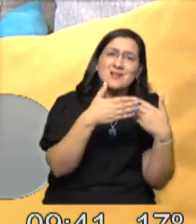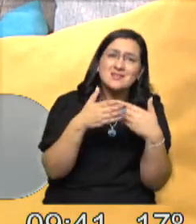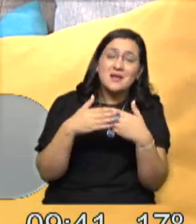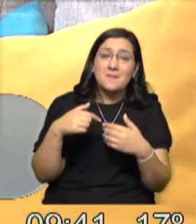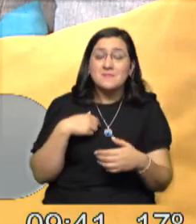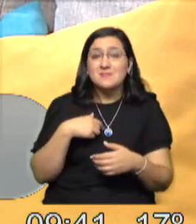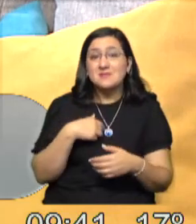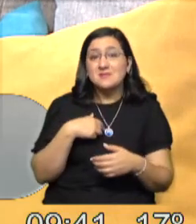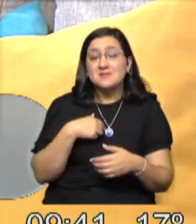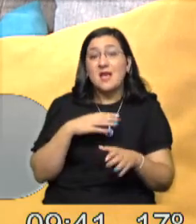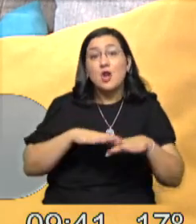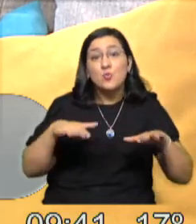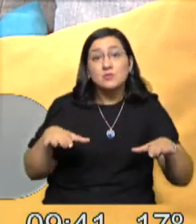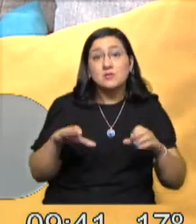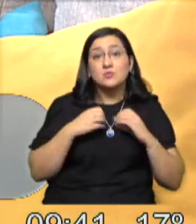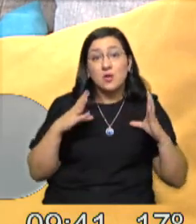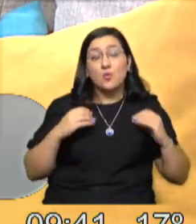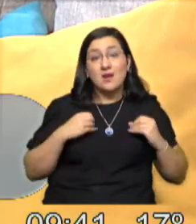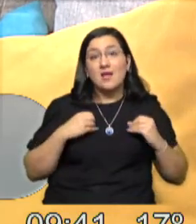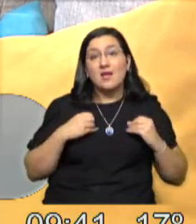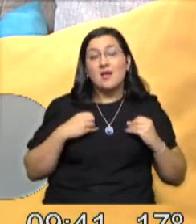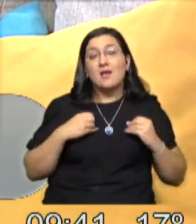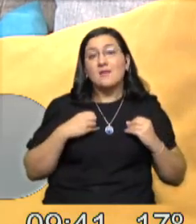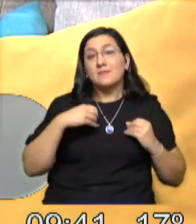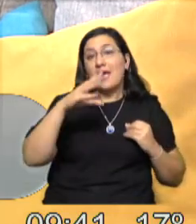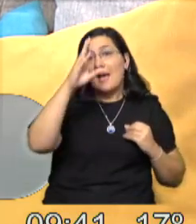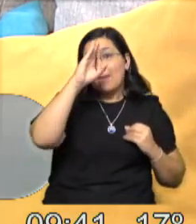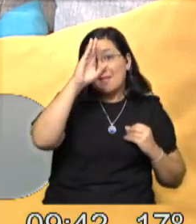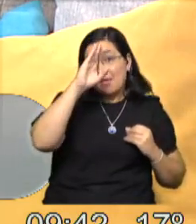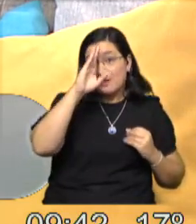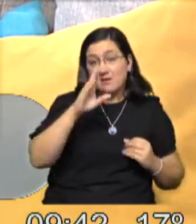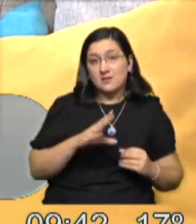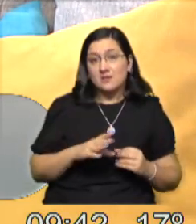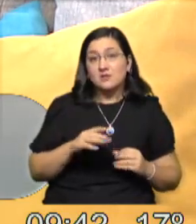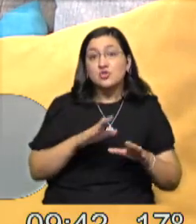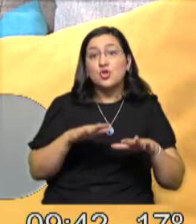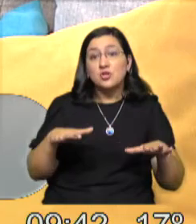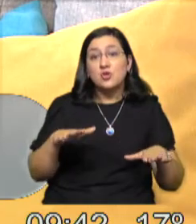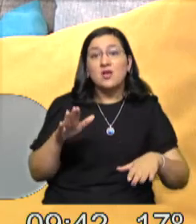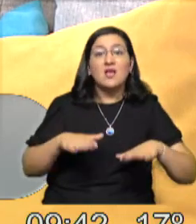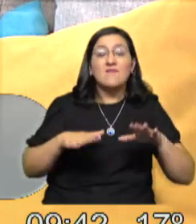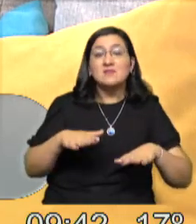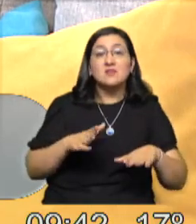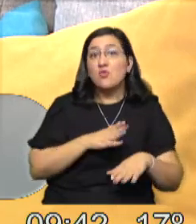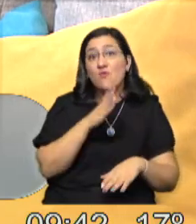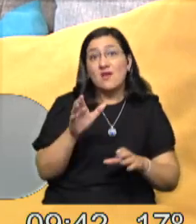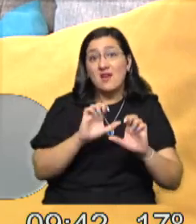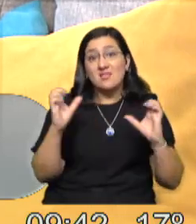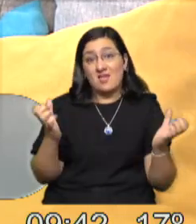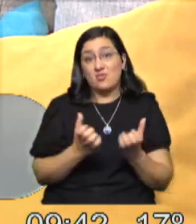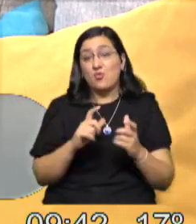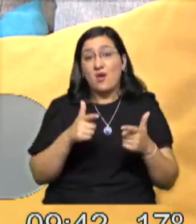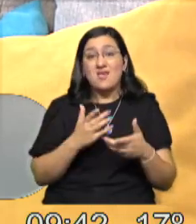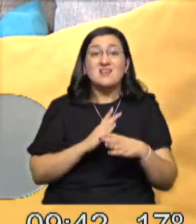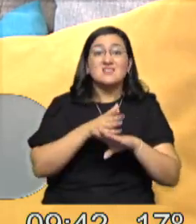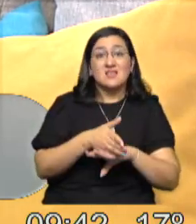niños son de una escuela justamente que es de aprender, es de tipo contexto. Entonces, bueno, son niños que muchas veces ni siquiera van al estadio, o sea, no tienen acceso